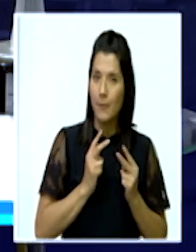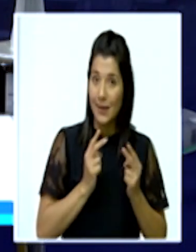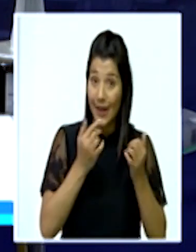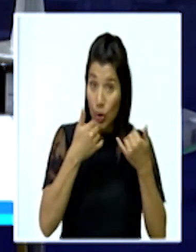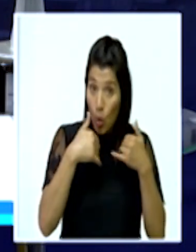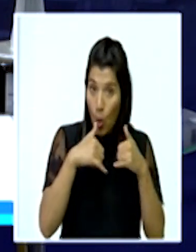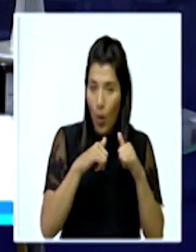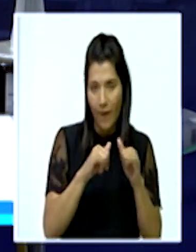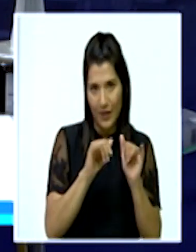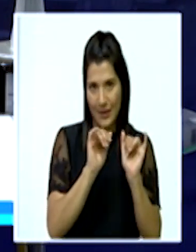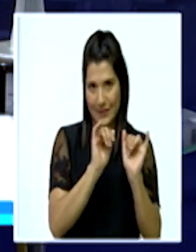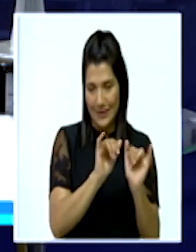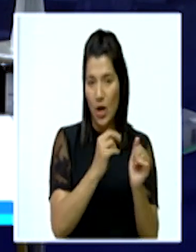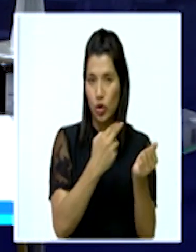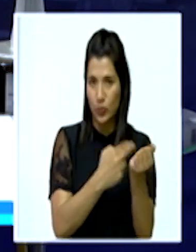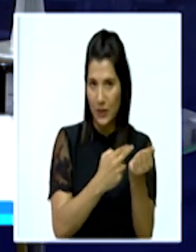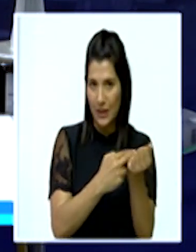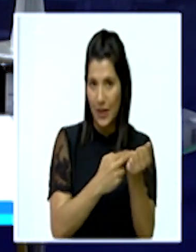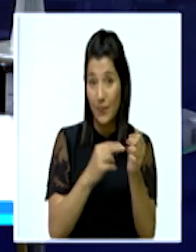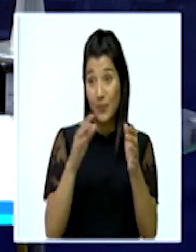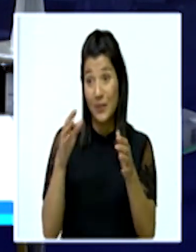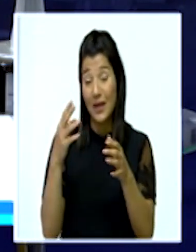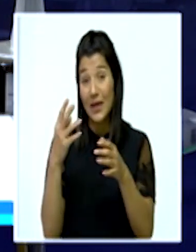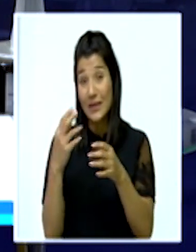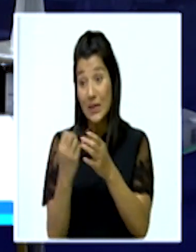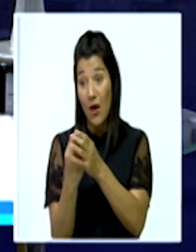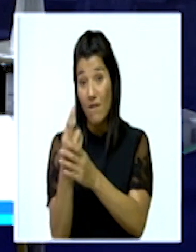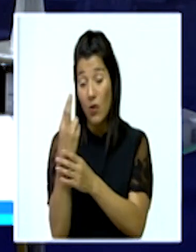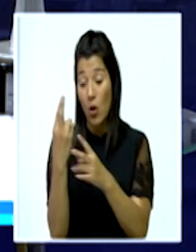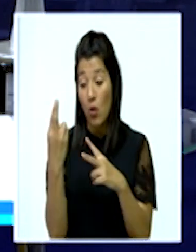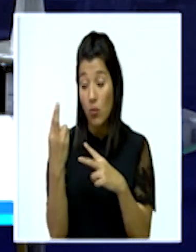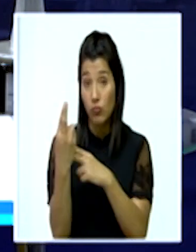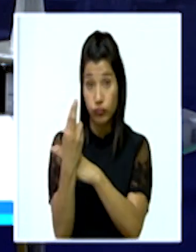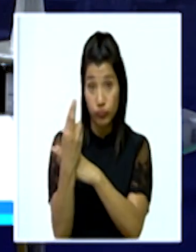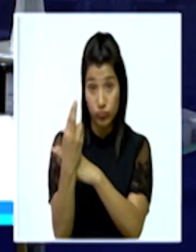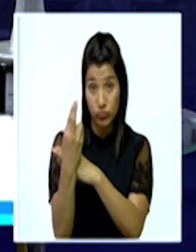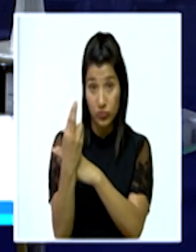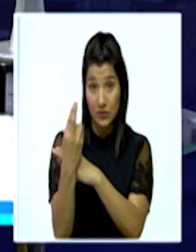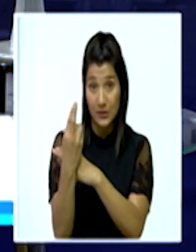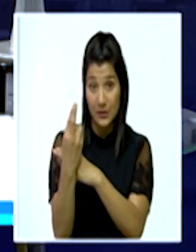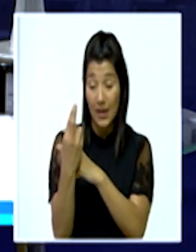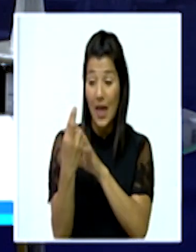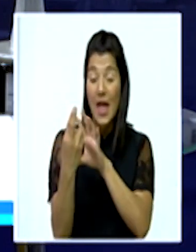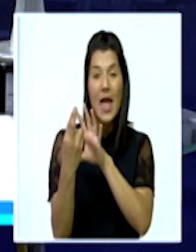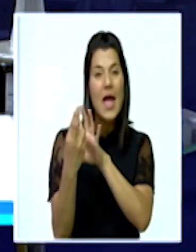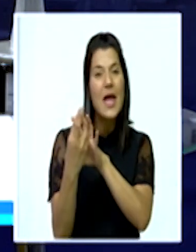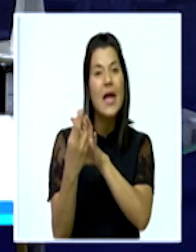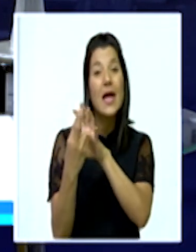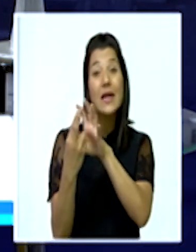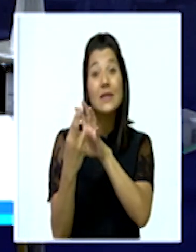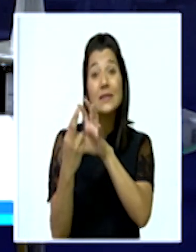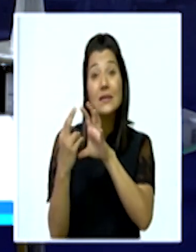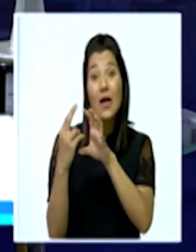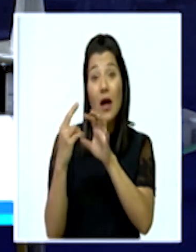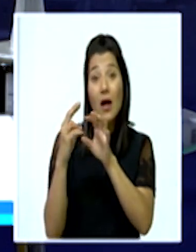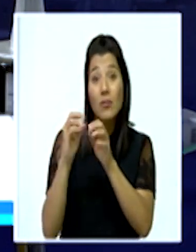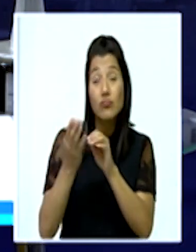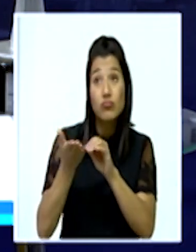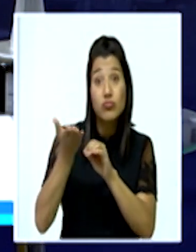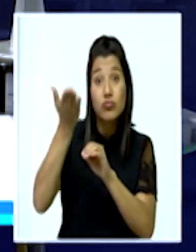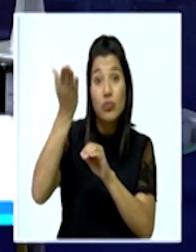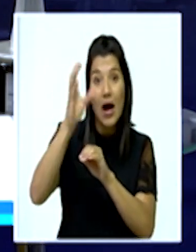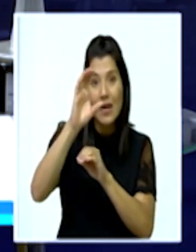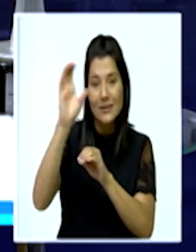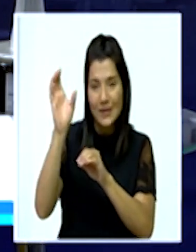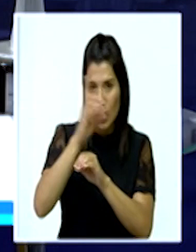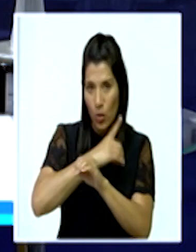otra florcita viene una tijera y la corta. Entonces, la parte de arriba le hicimos un humito y se fue al cielo donde Dios. Y